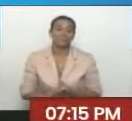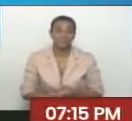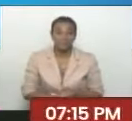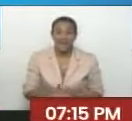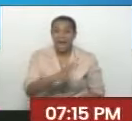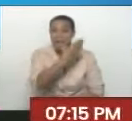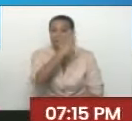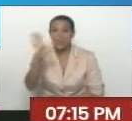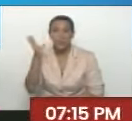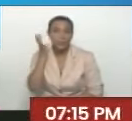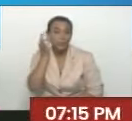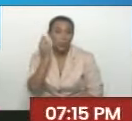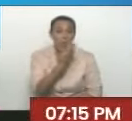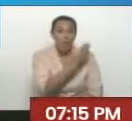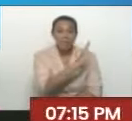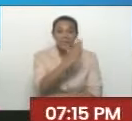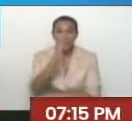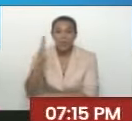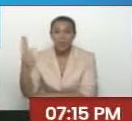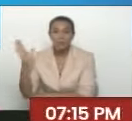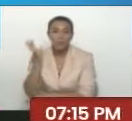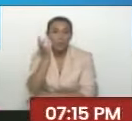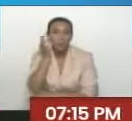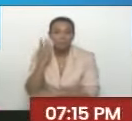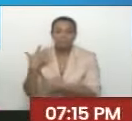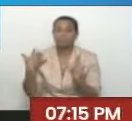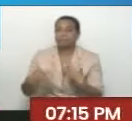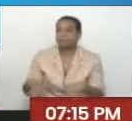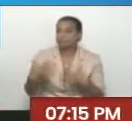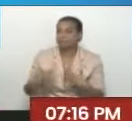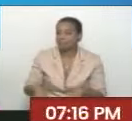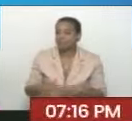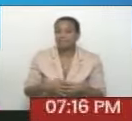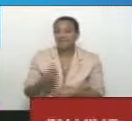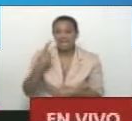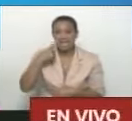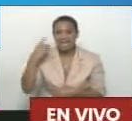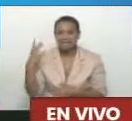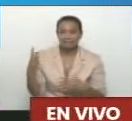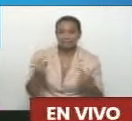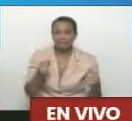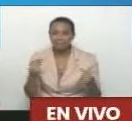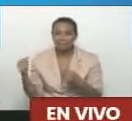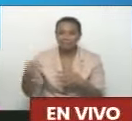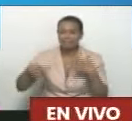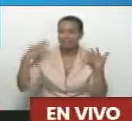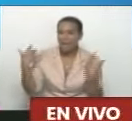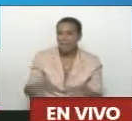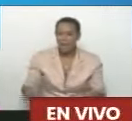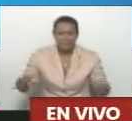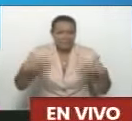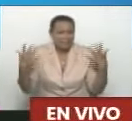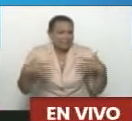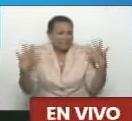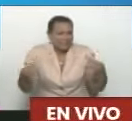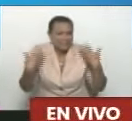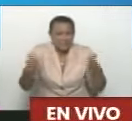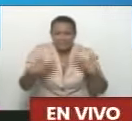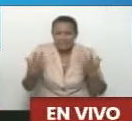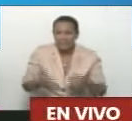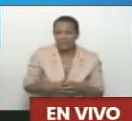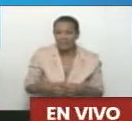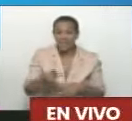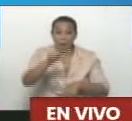La tiburona Silita. Ah, eso fue, mira, tremenda alegría. Y